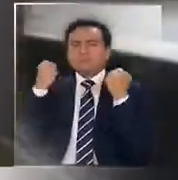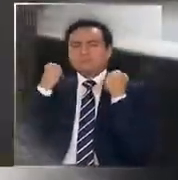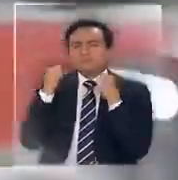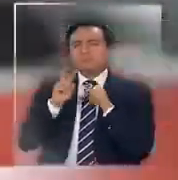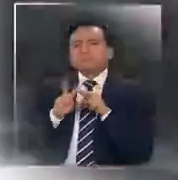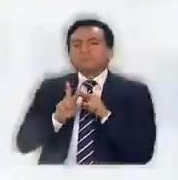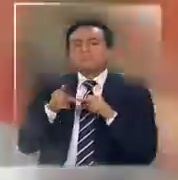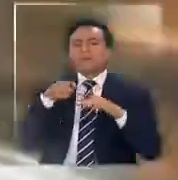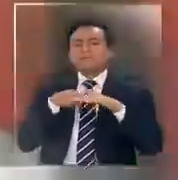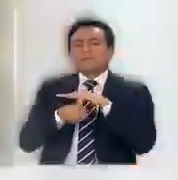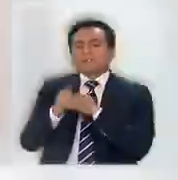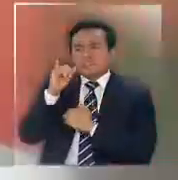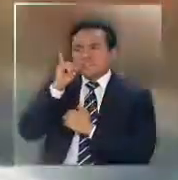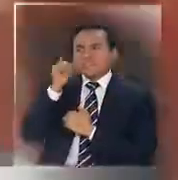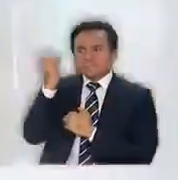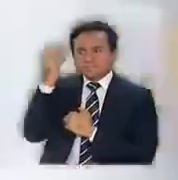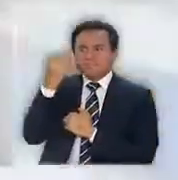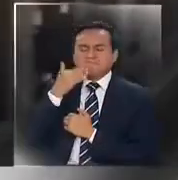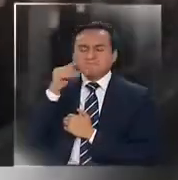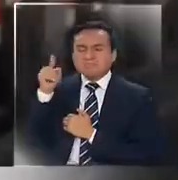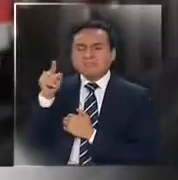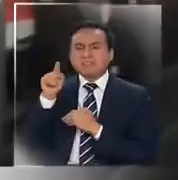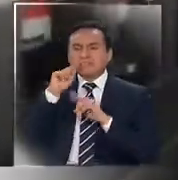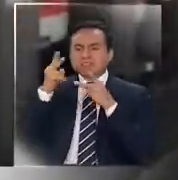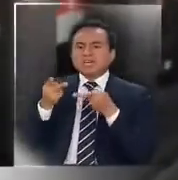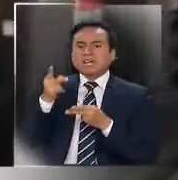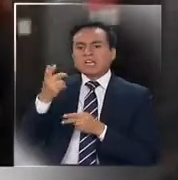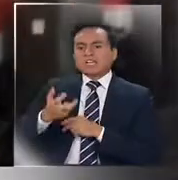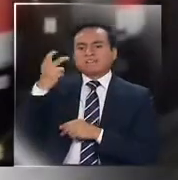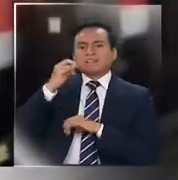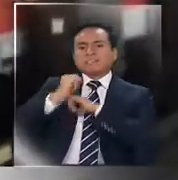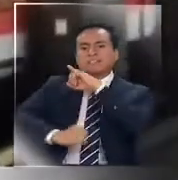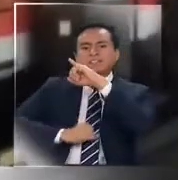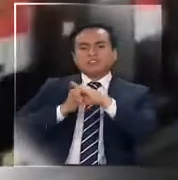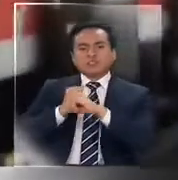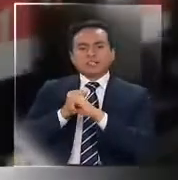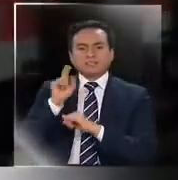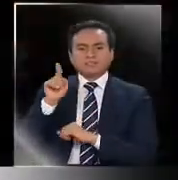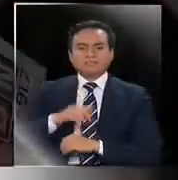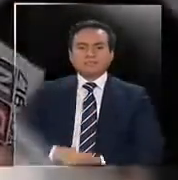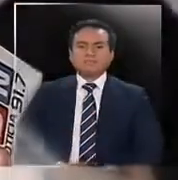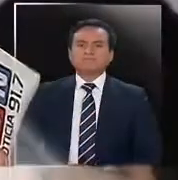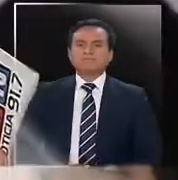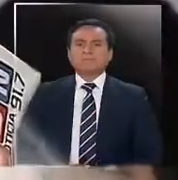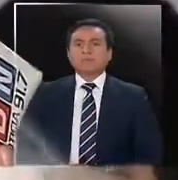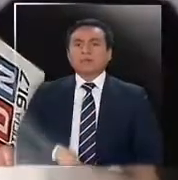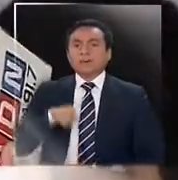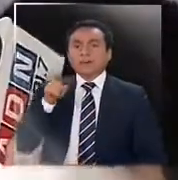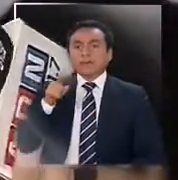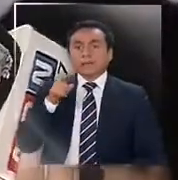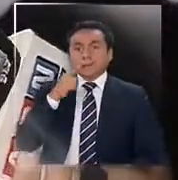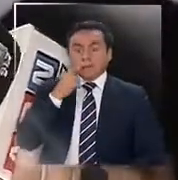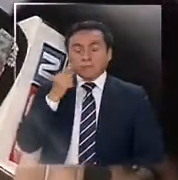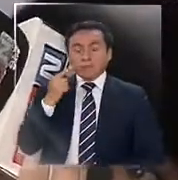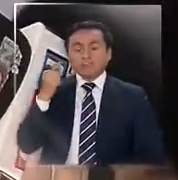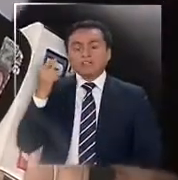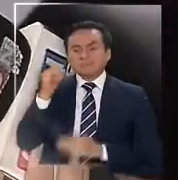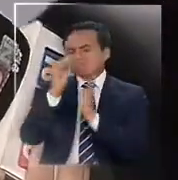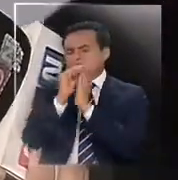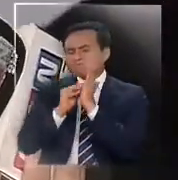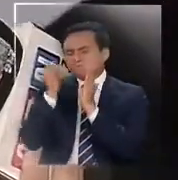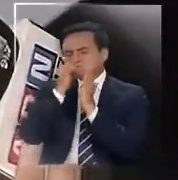también en el metro de Italia, calificando ya como lance internacional. Él posee registros y detenciones